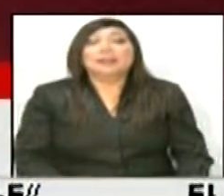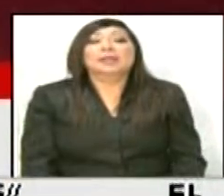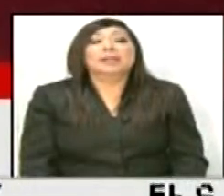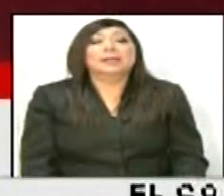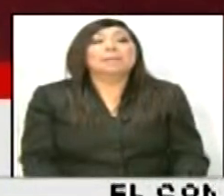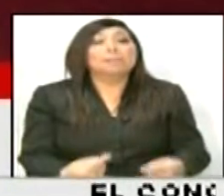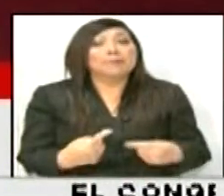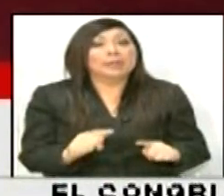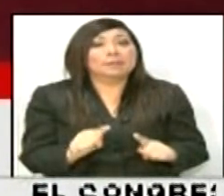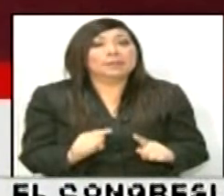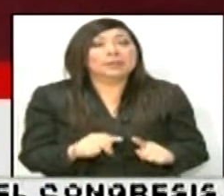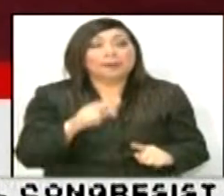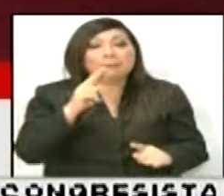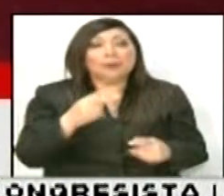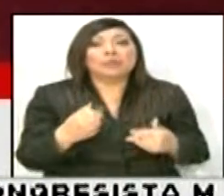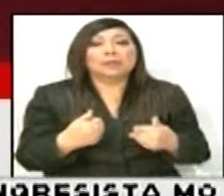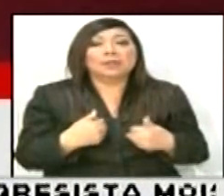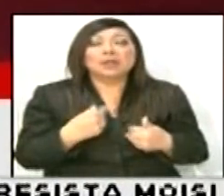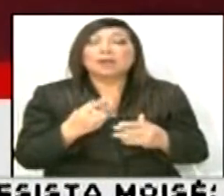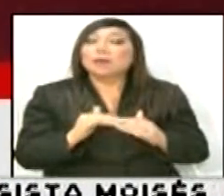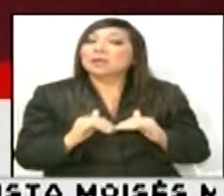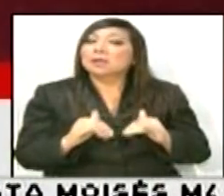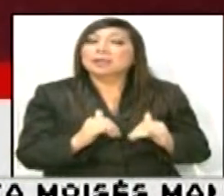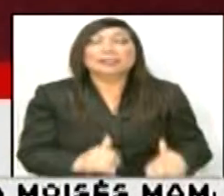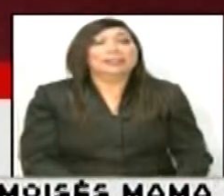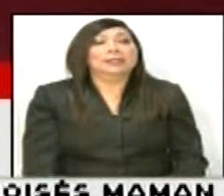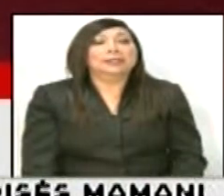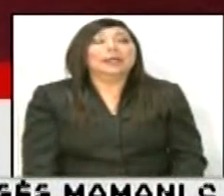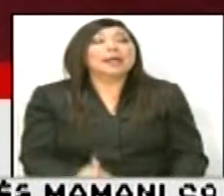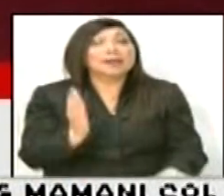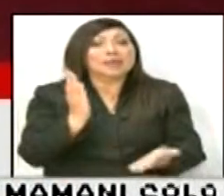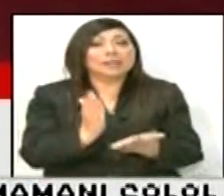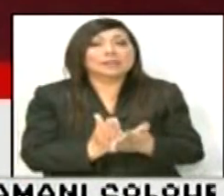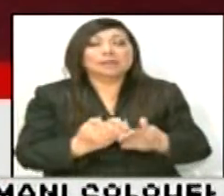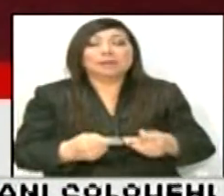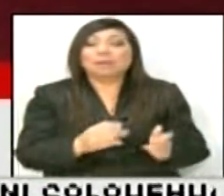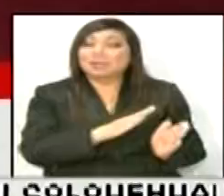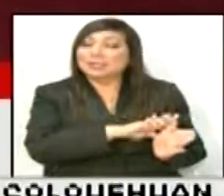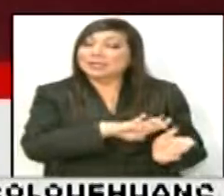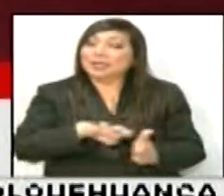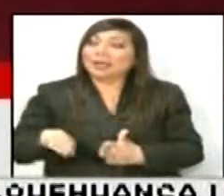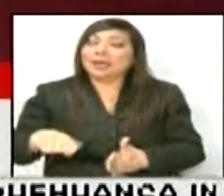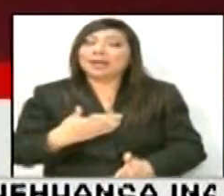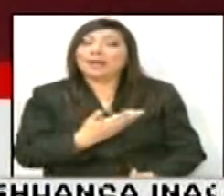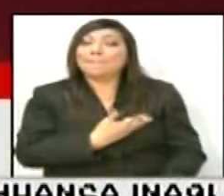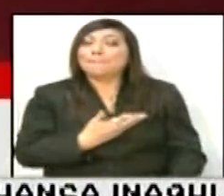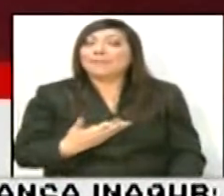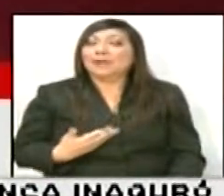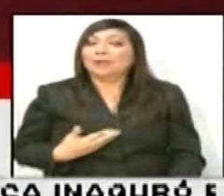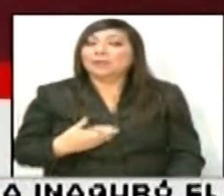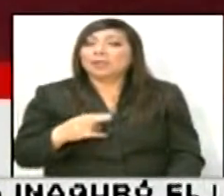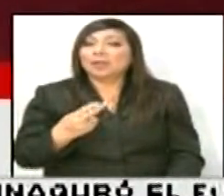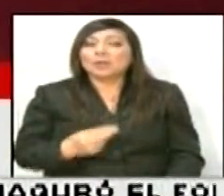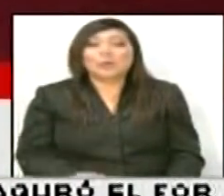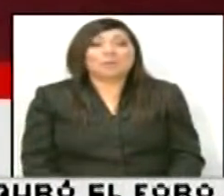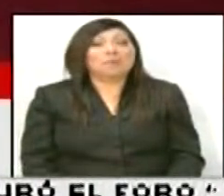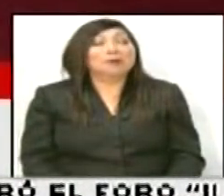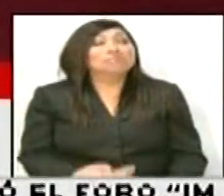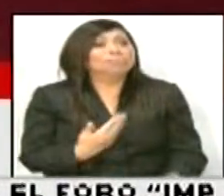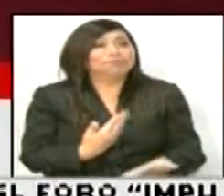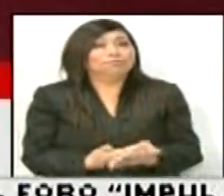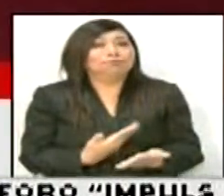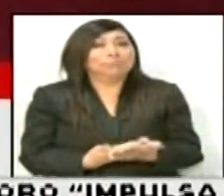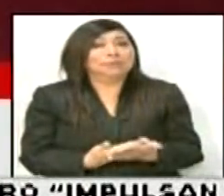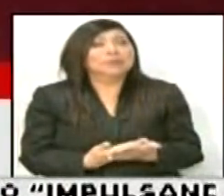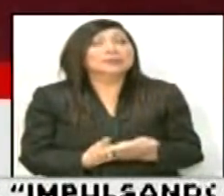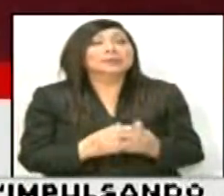permitirá hacer que el Perú tenga un acto paradigmático de sancionar, de vacar a un presidente de la República por actos de corrupción probados